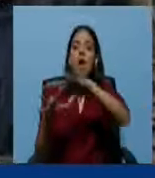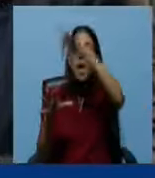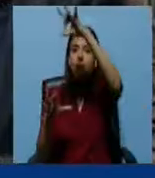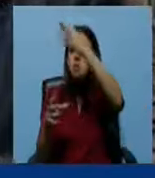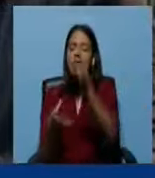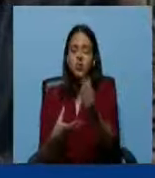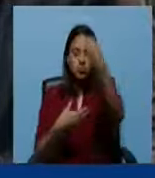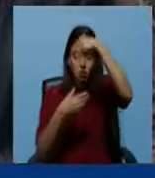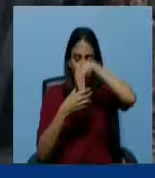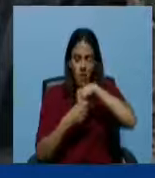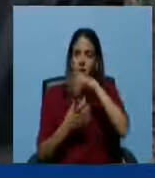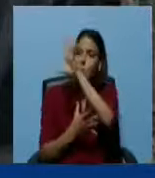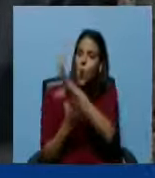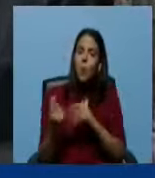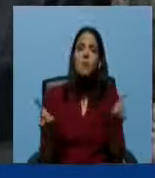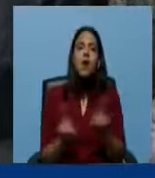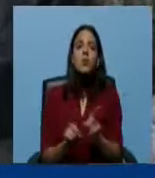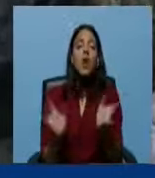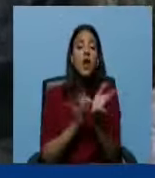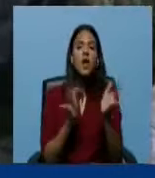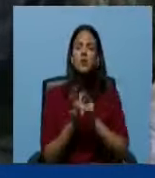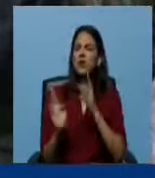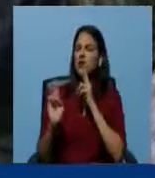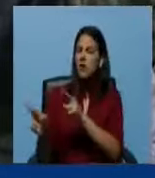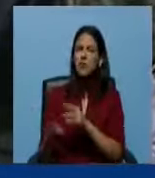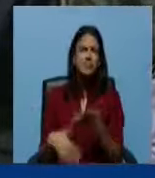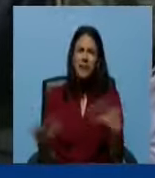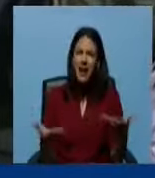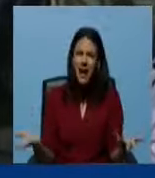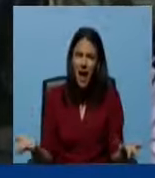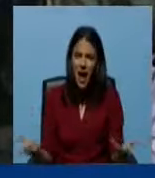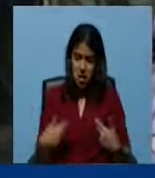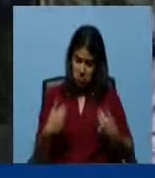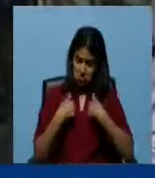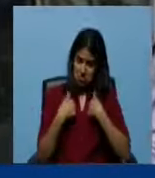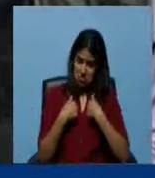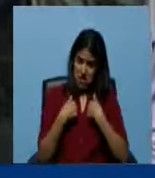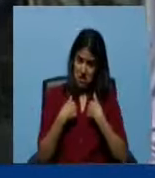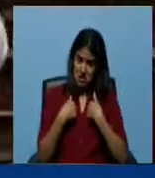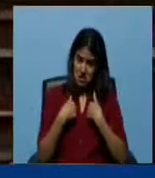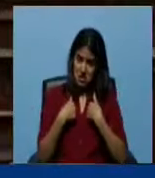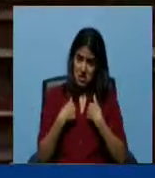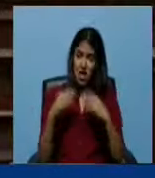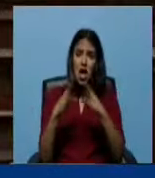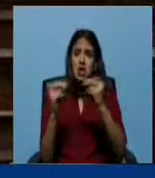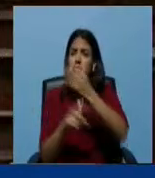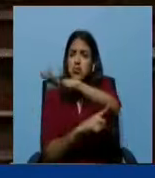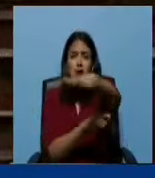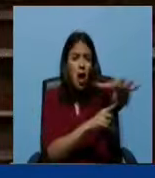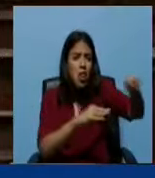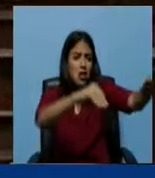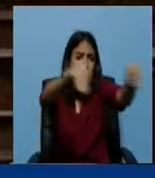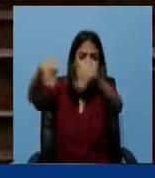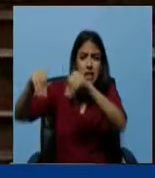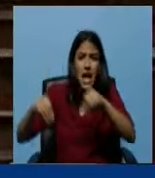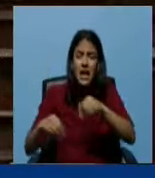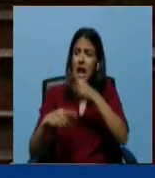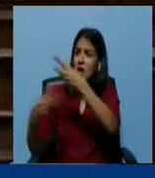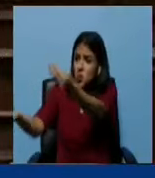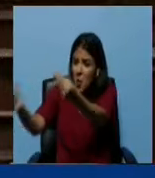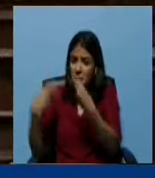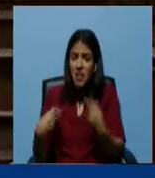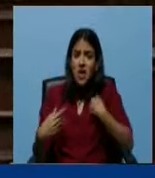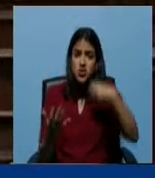Y Jesucristo le dijo, ¿qué? ¿A mí? Todas las tierras, todos los reinos para postrarme ante ti.